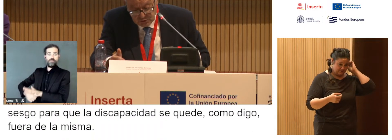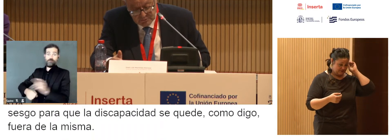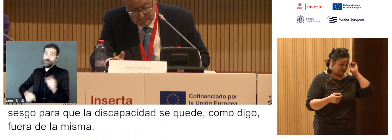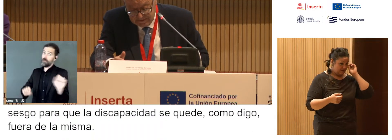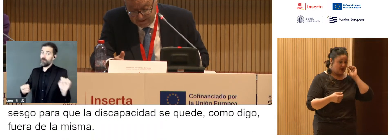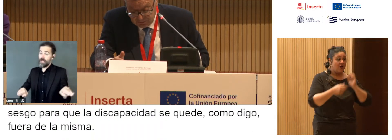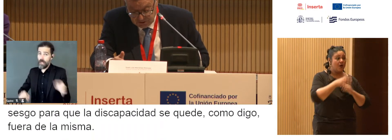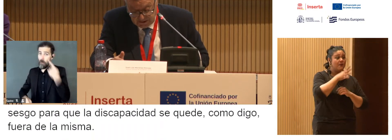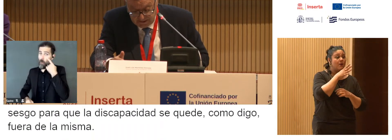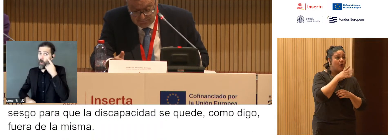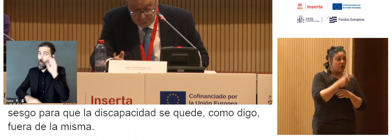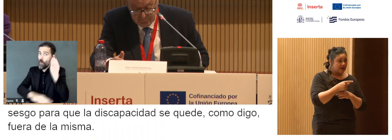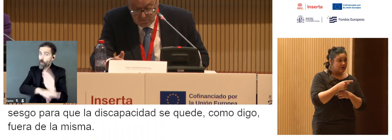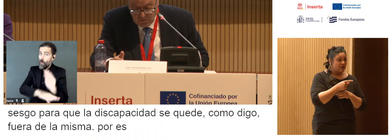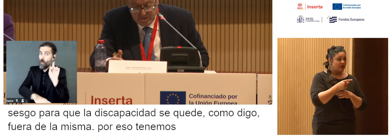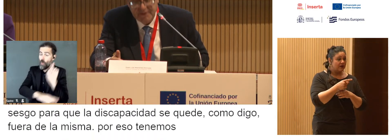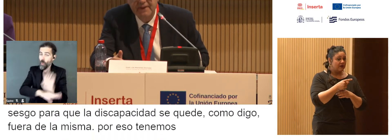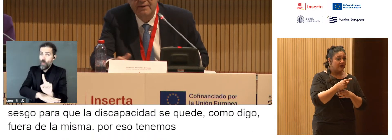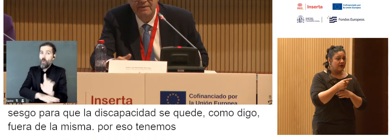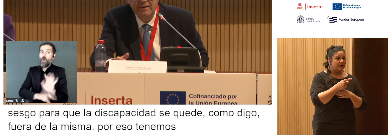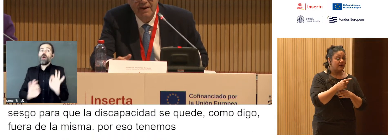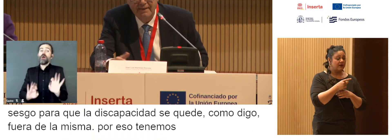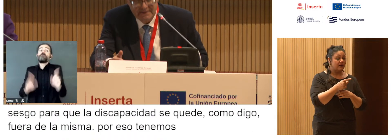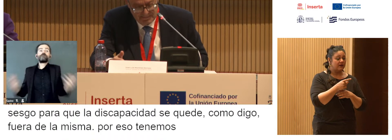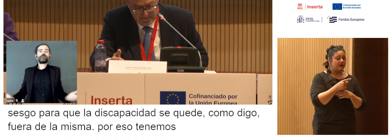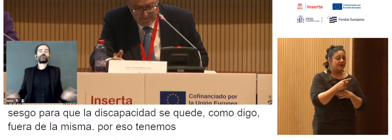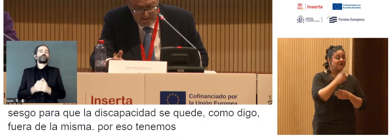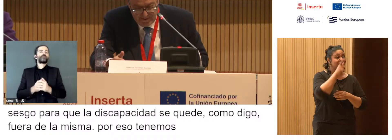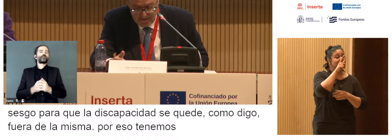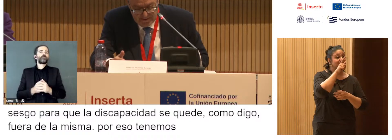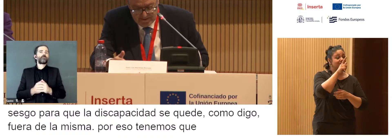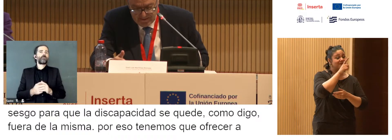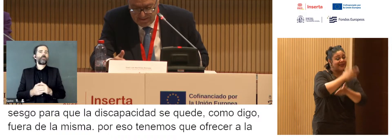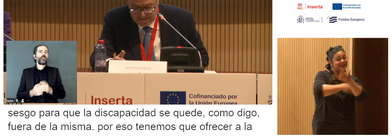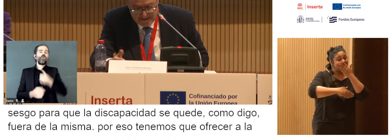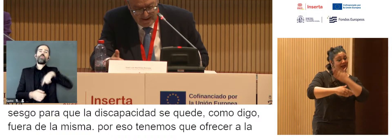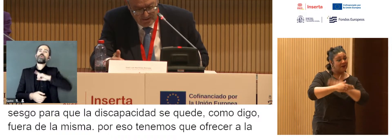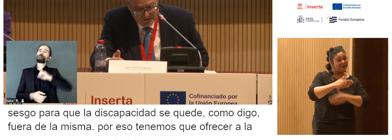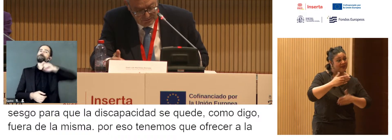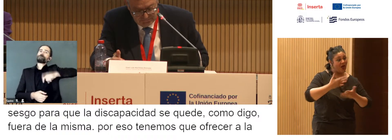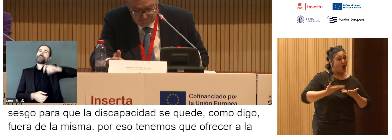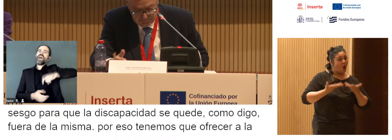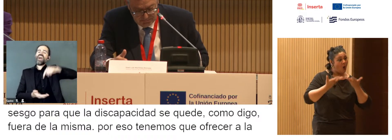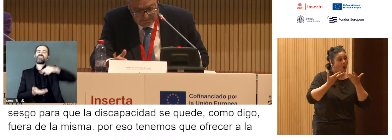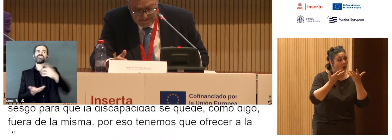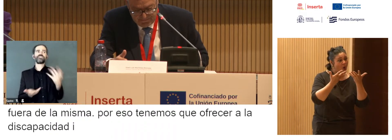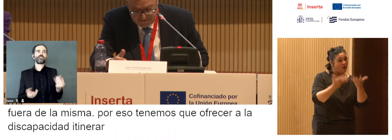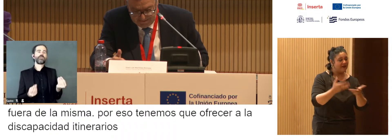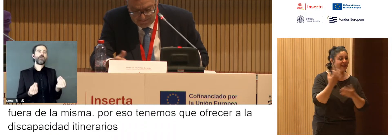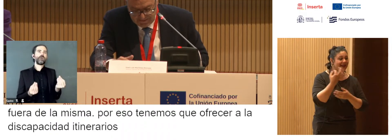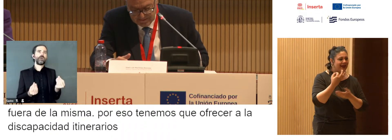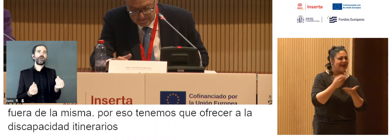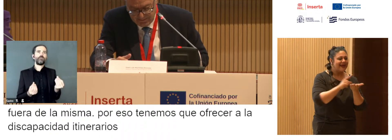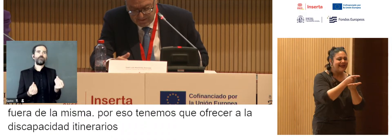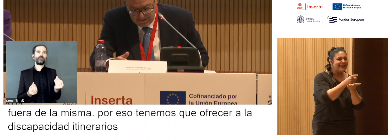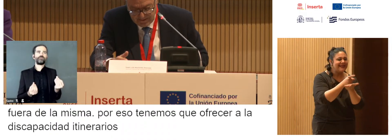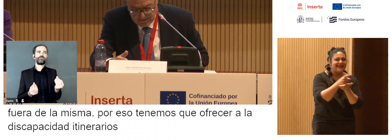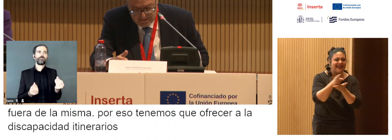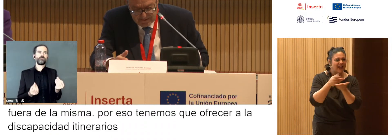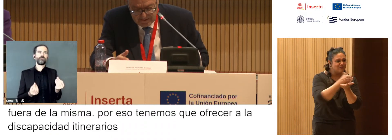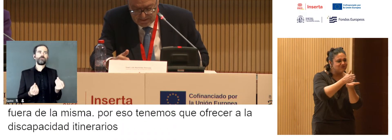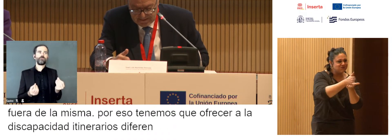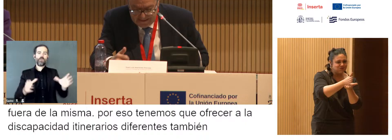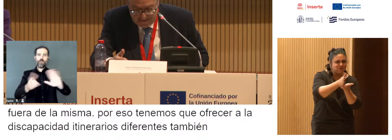Por eso tenemos que ofrecer a la discapacidad itinerarios diferentes.